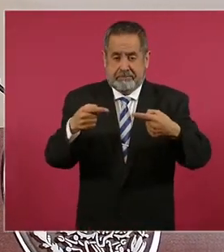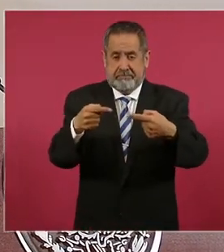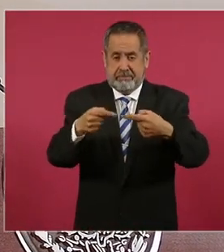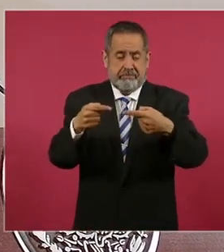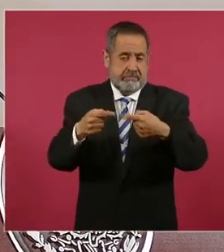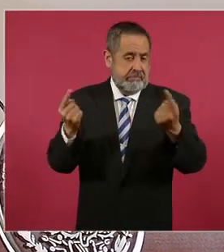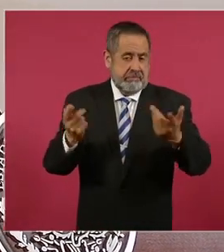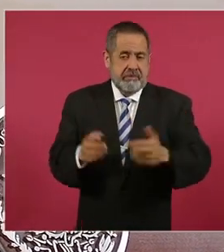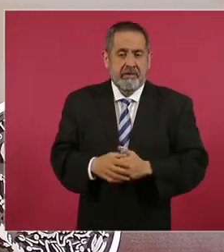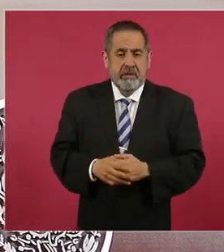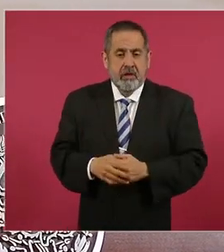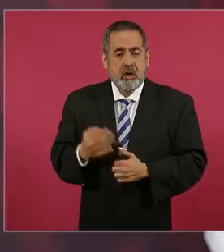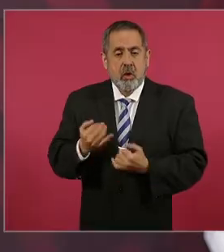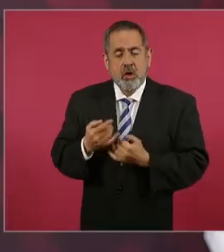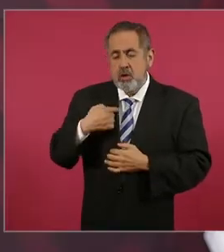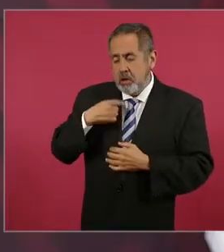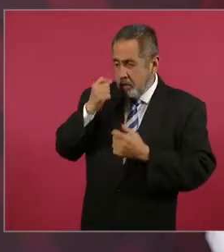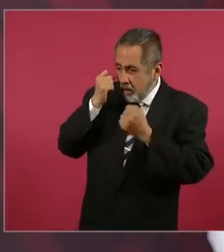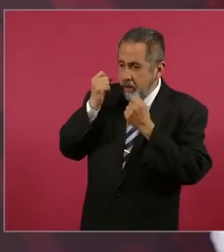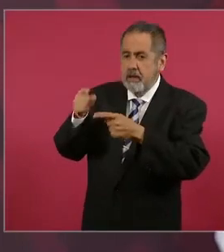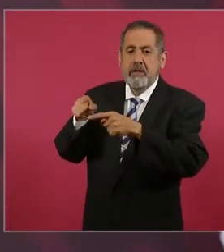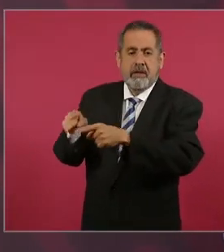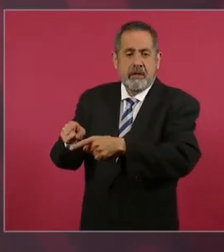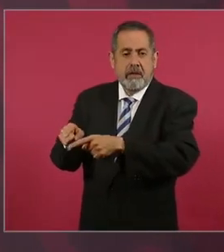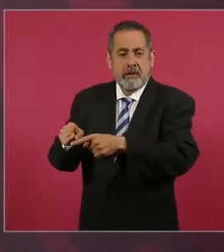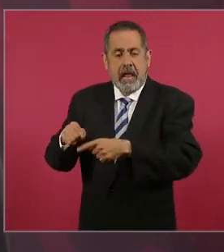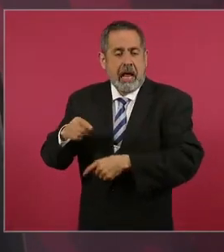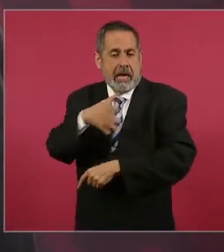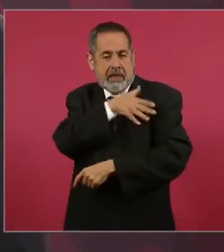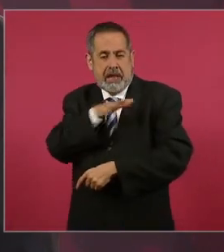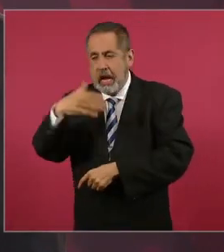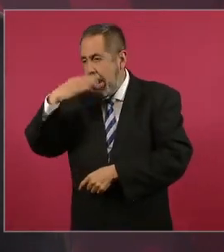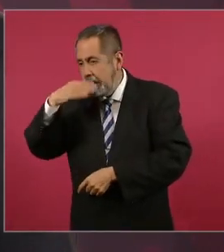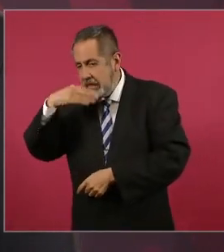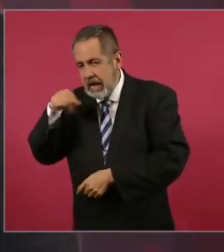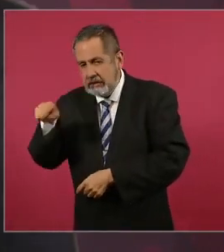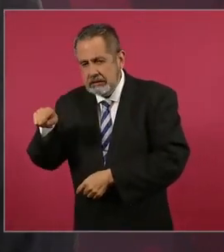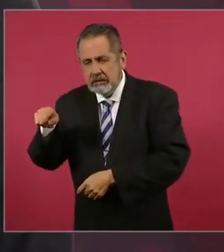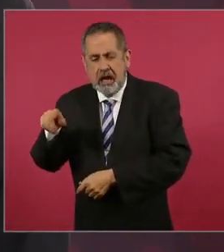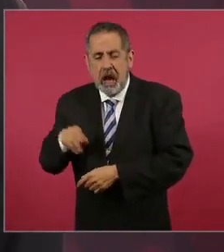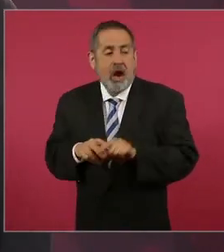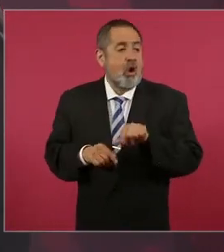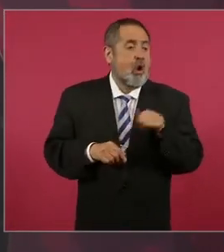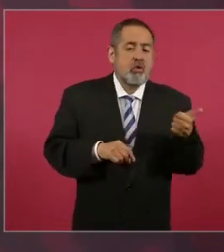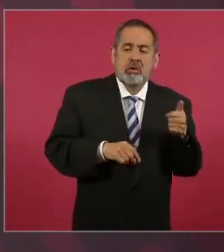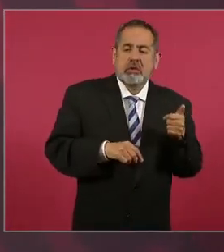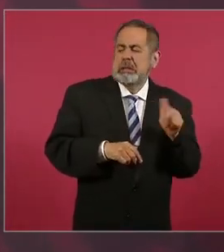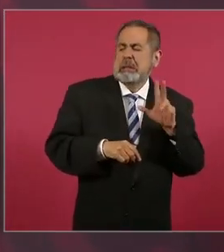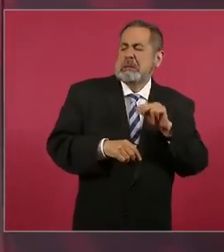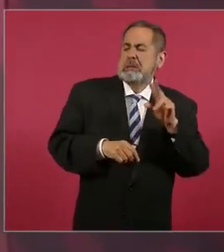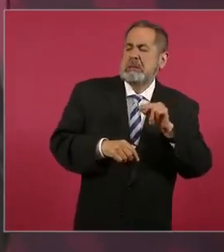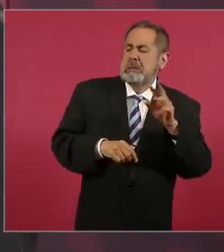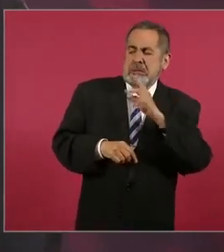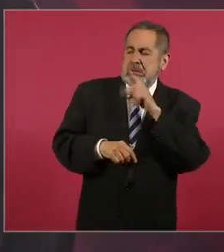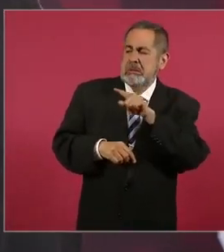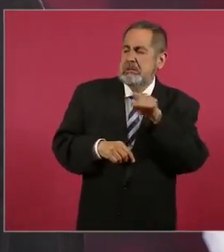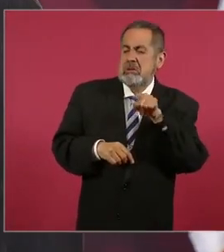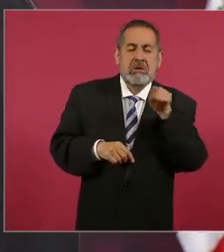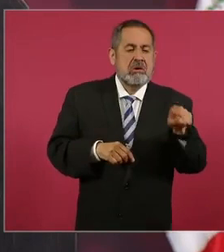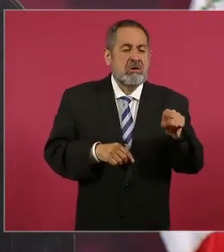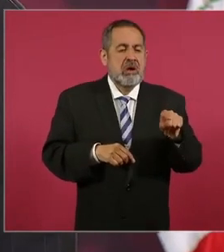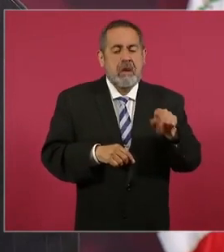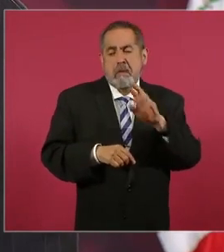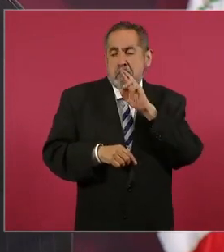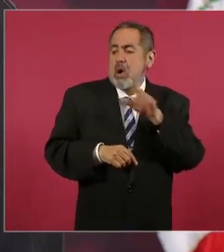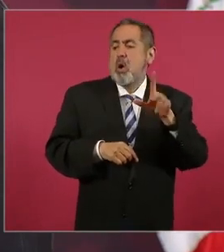Así como nosotros admiramos a Lázaro Cárdenas, a quienes admiran más a Salinas